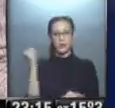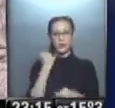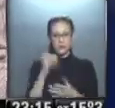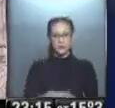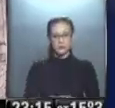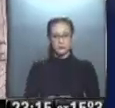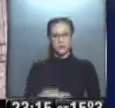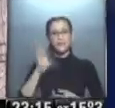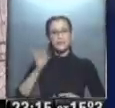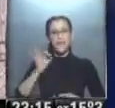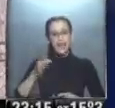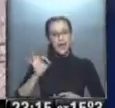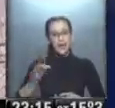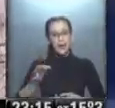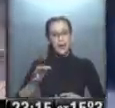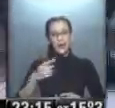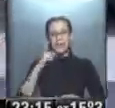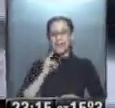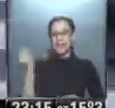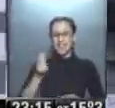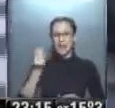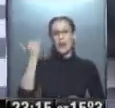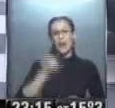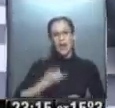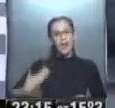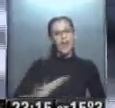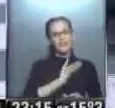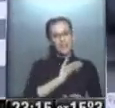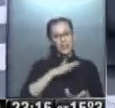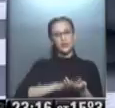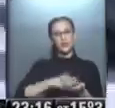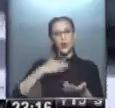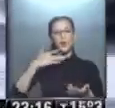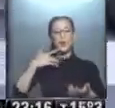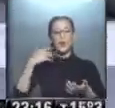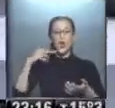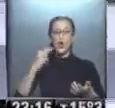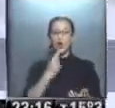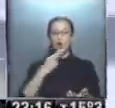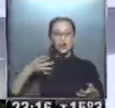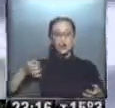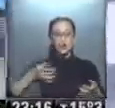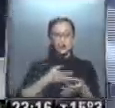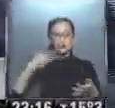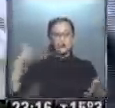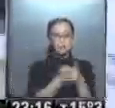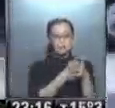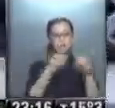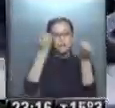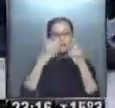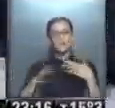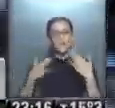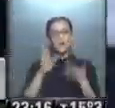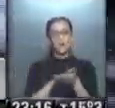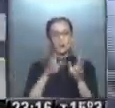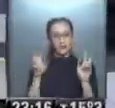información. Ustedes saben, el sábado hubo un accidente en la estación 11. Vamos a empezar a tratar